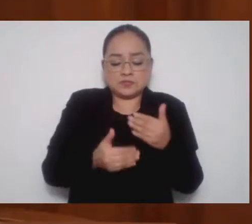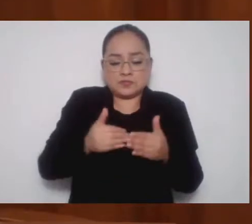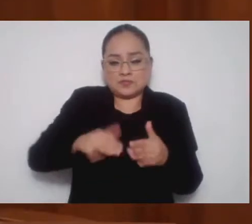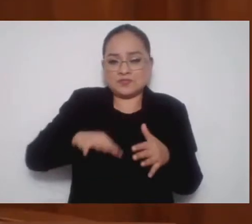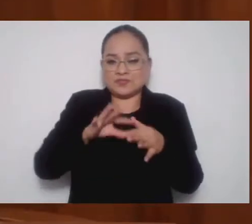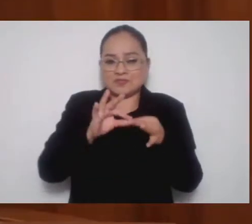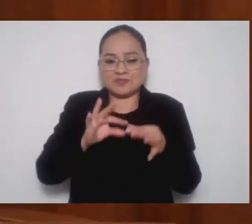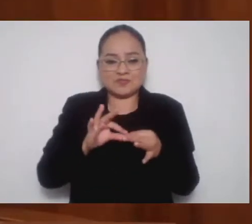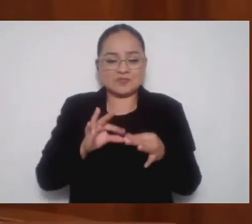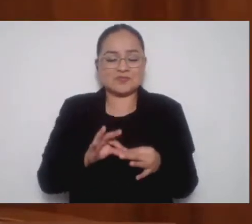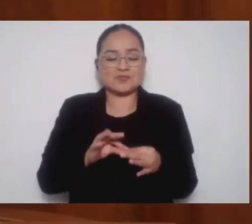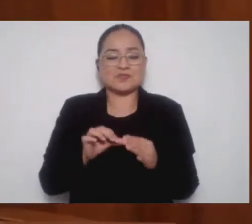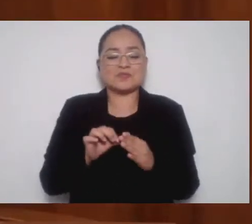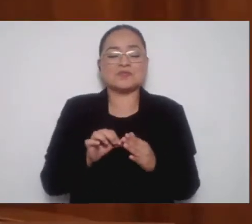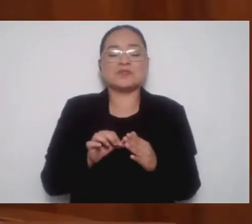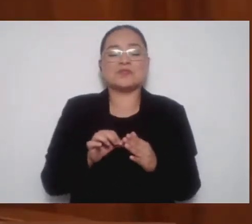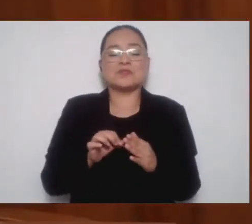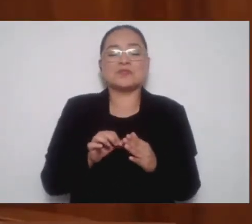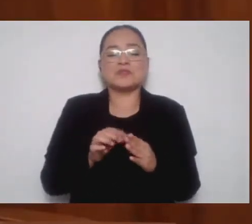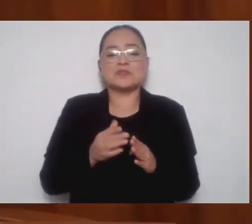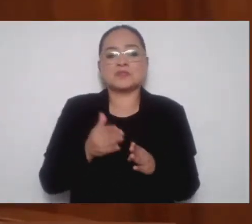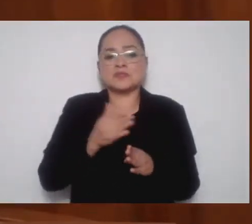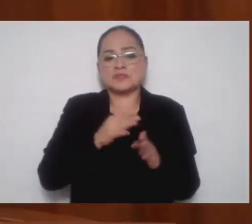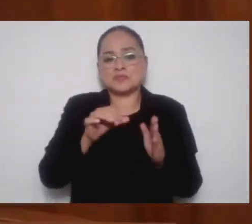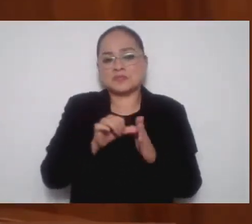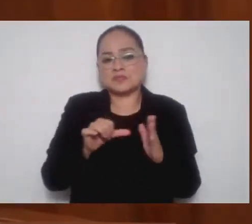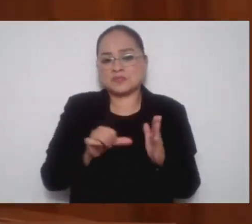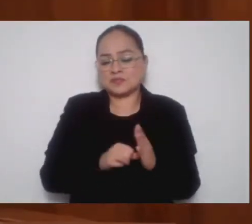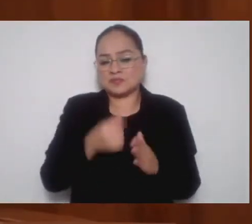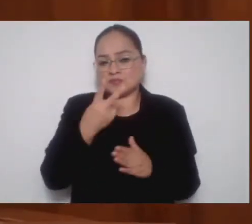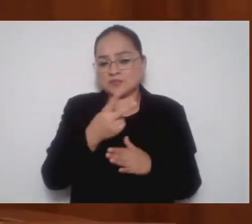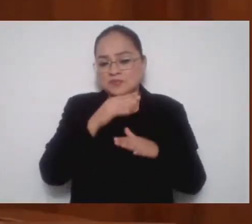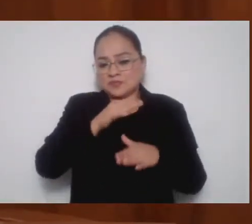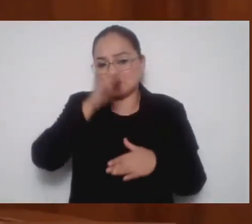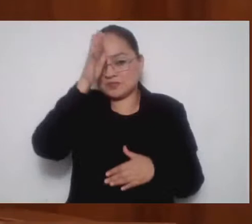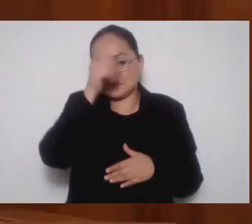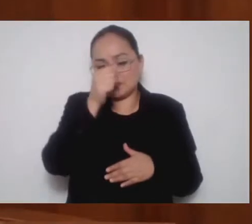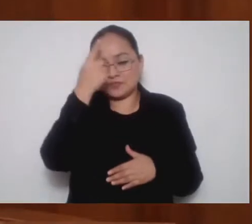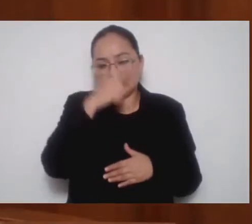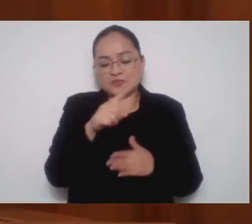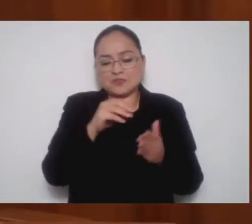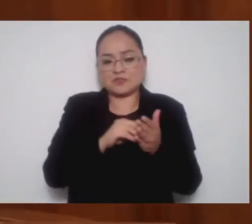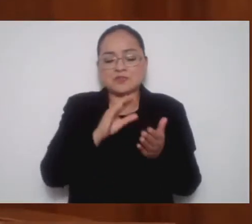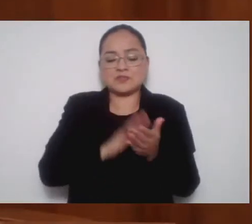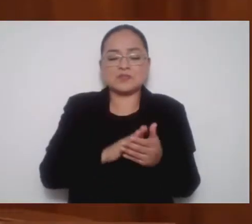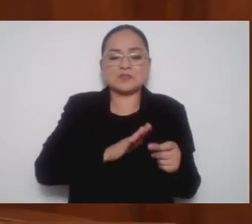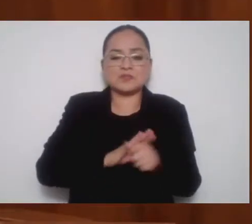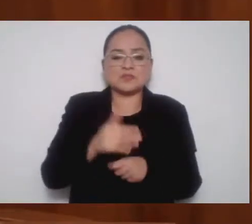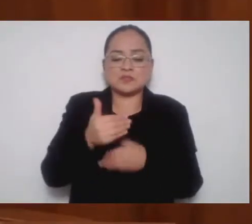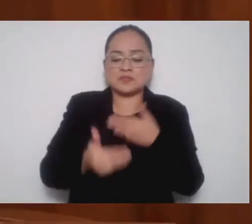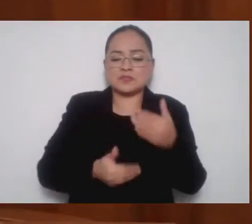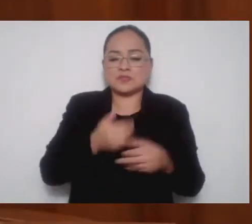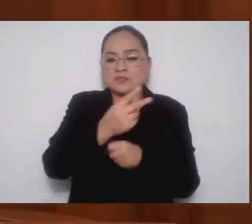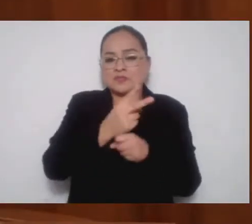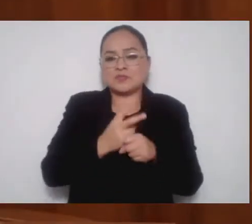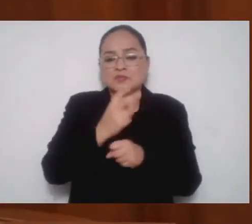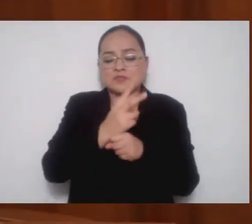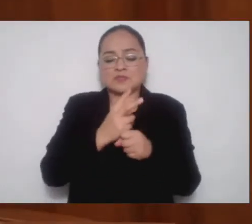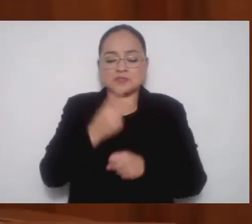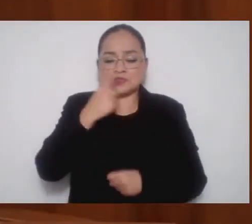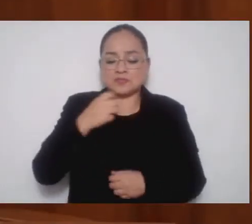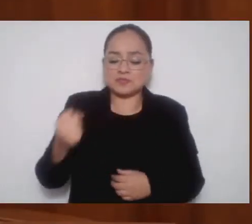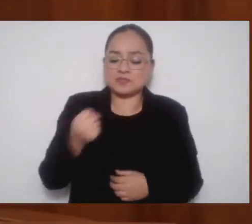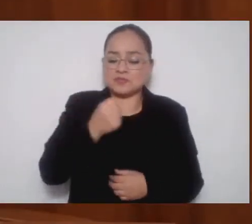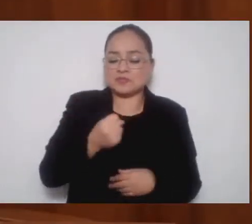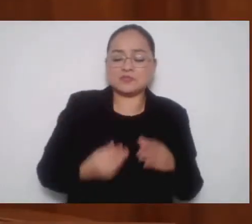proceso señalado en el artículo 2 del acuerdo por el que se establece el proceso y la convocatoria para